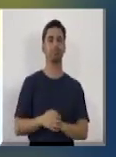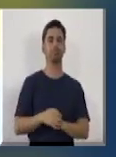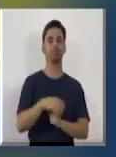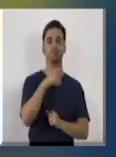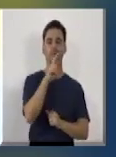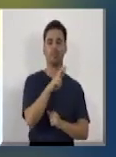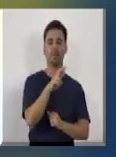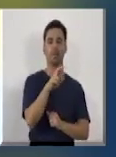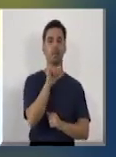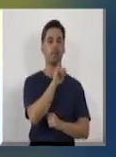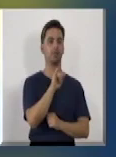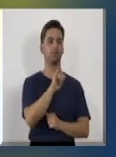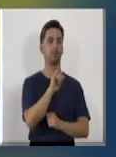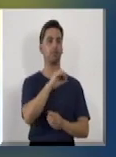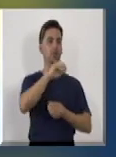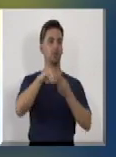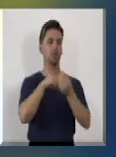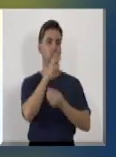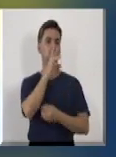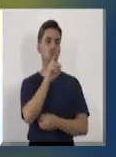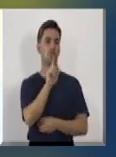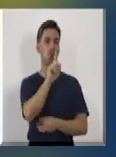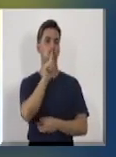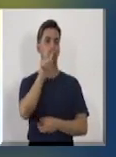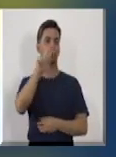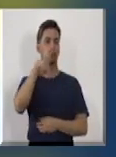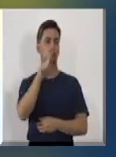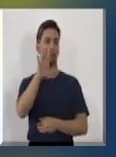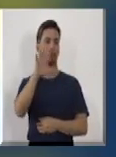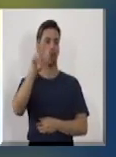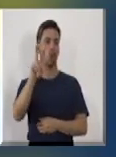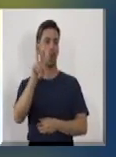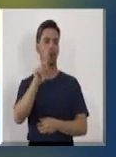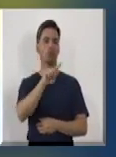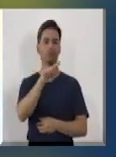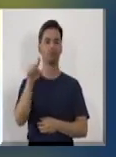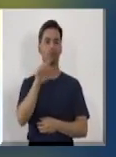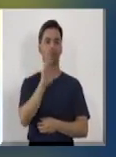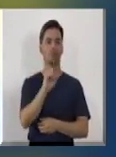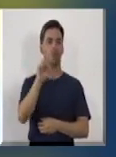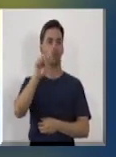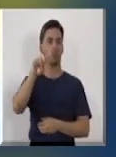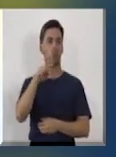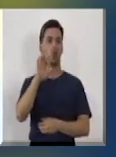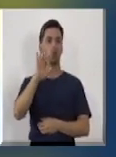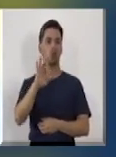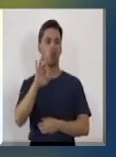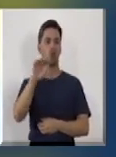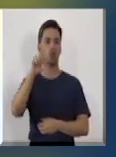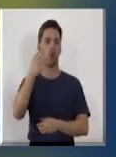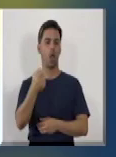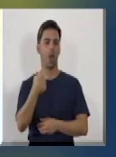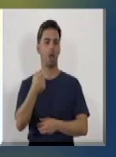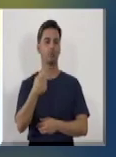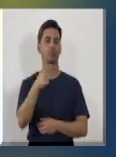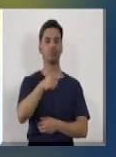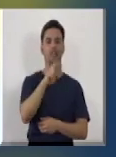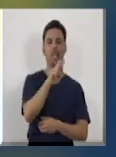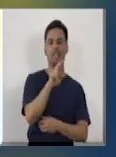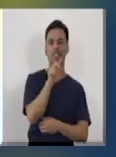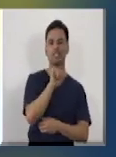y por lo tanto sustituimos y calculamos y el valor de la resistencia va a ser igual a 1,8 ohm.